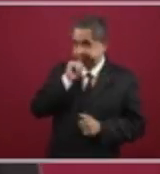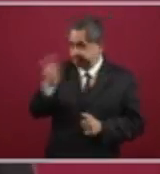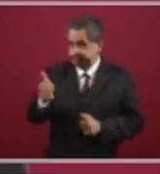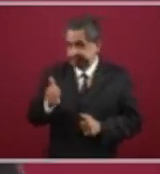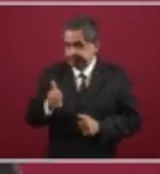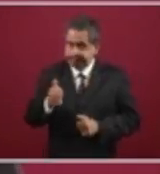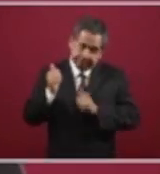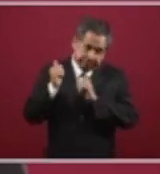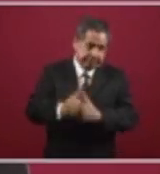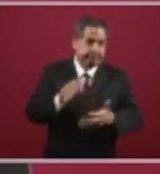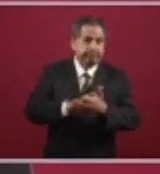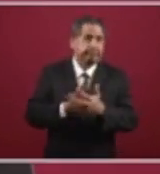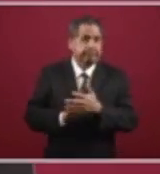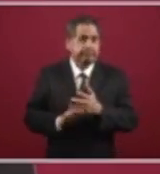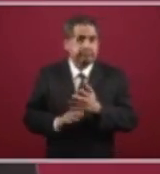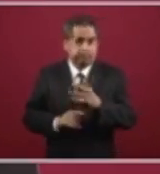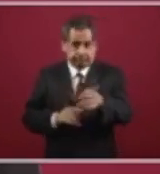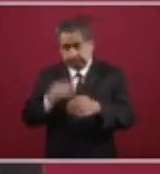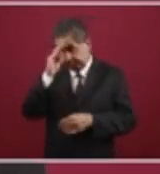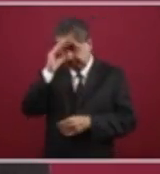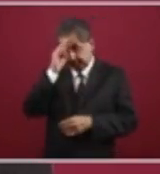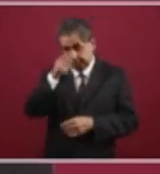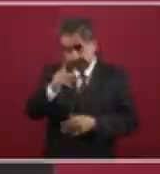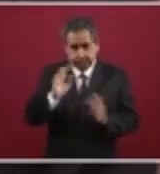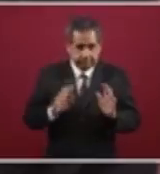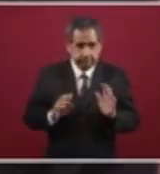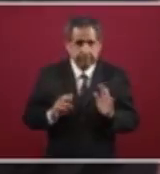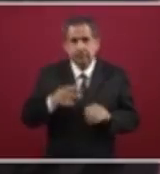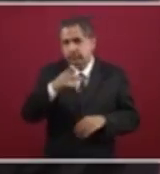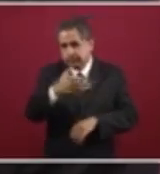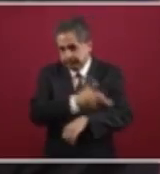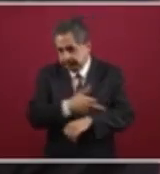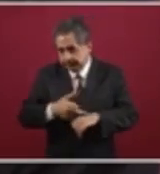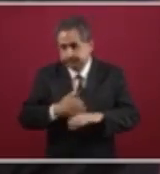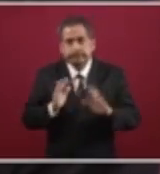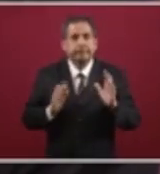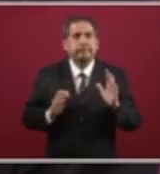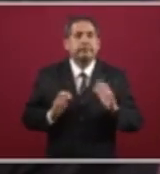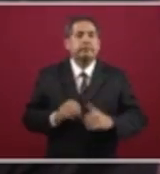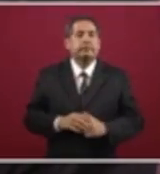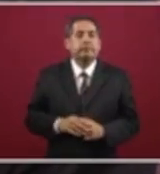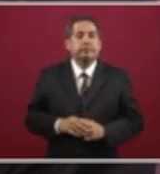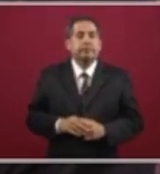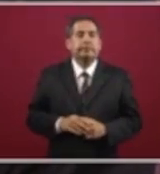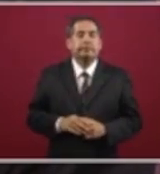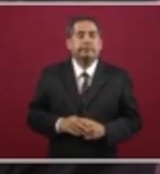Entonces, que lo piensen por ellos, por sus familiares.